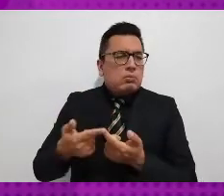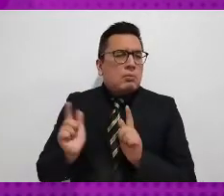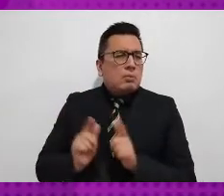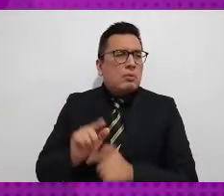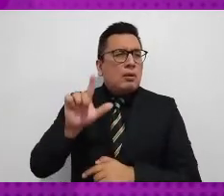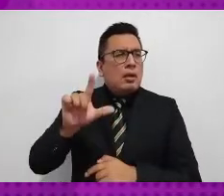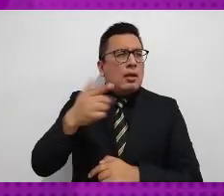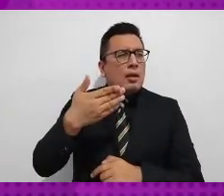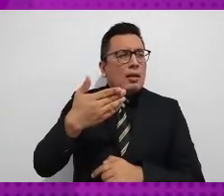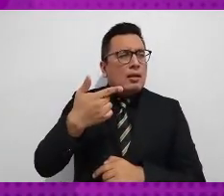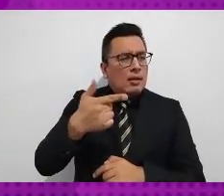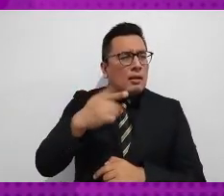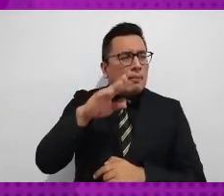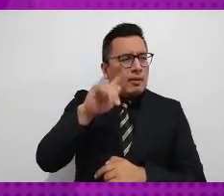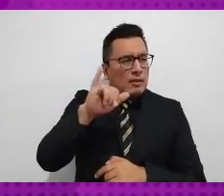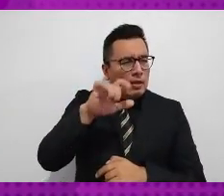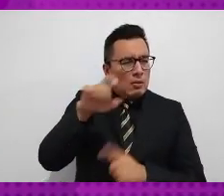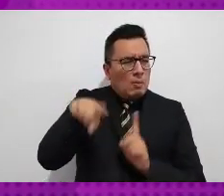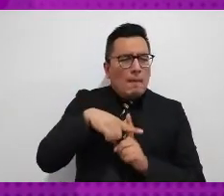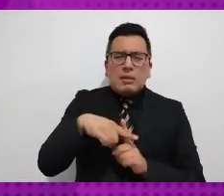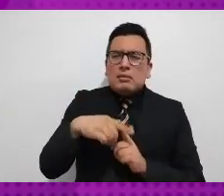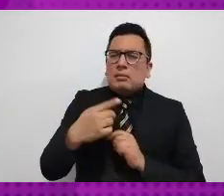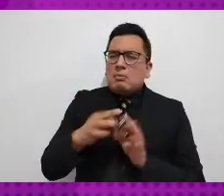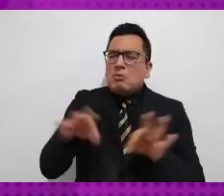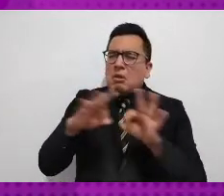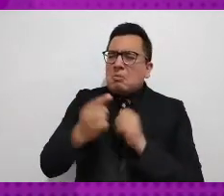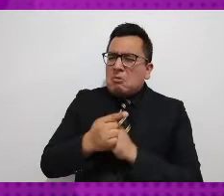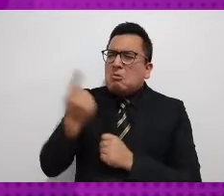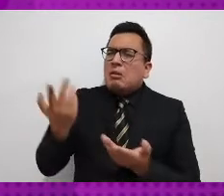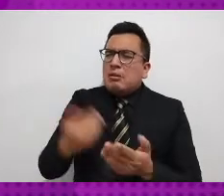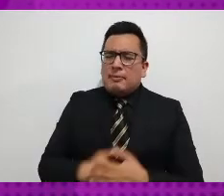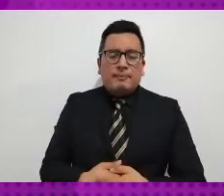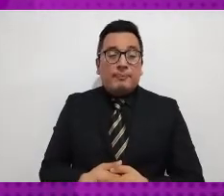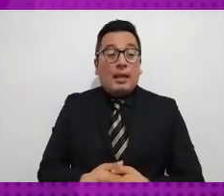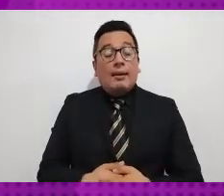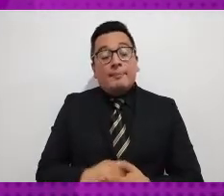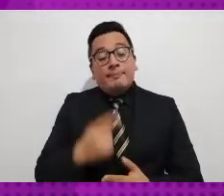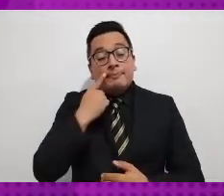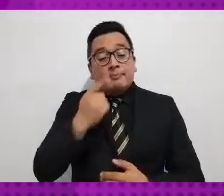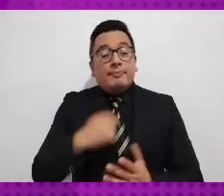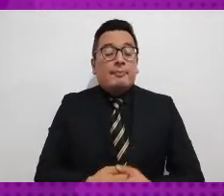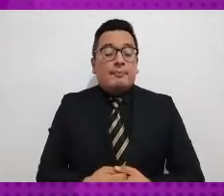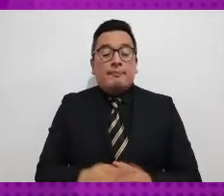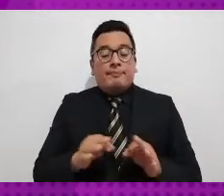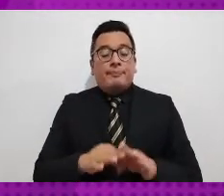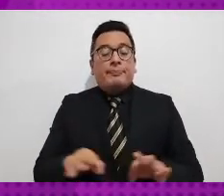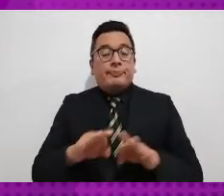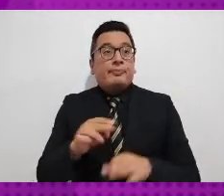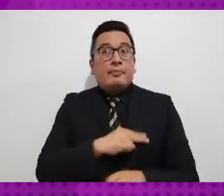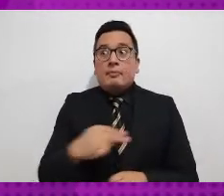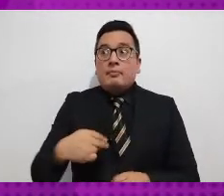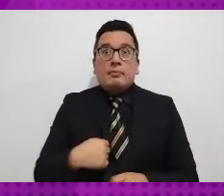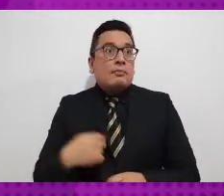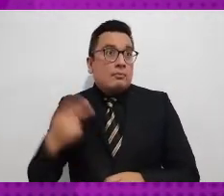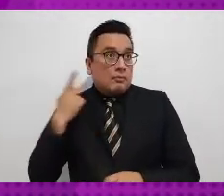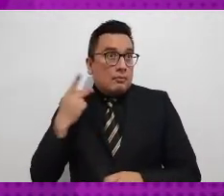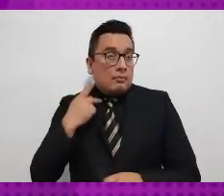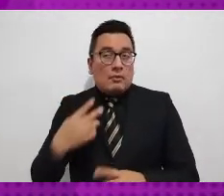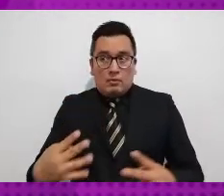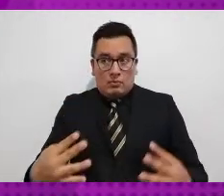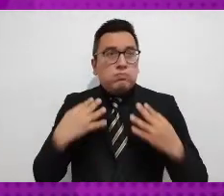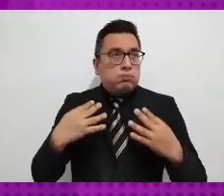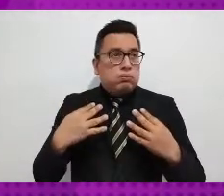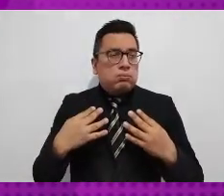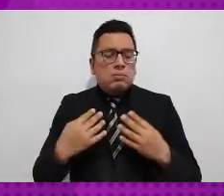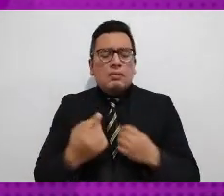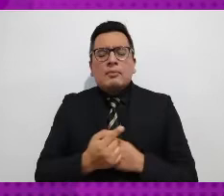va en crecimiento en una sociedad? Es importante la visibilización política por una razón.